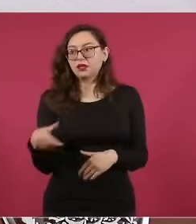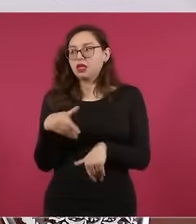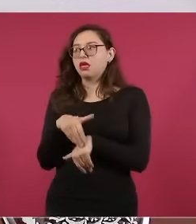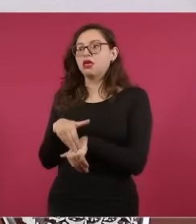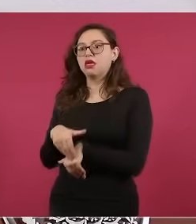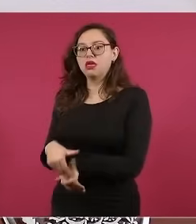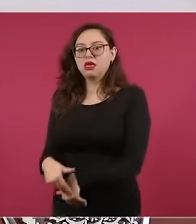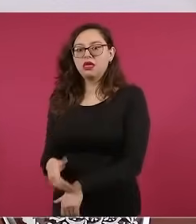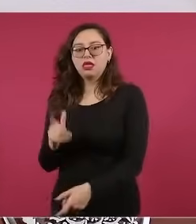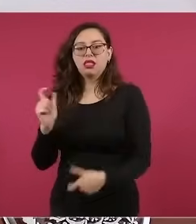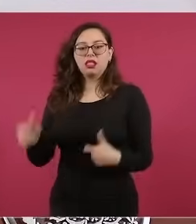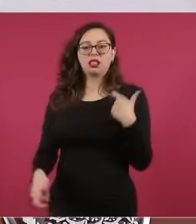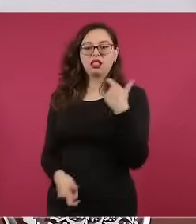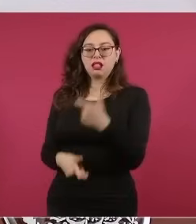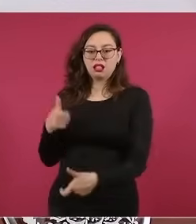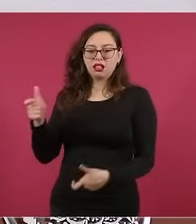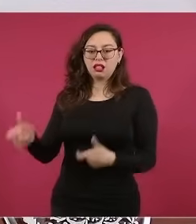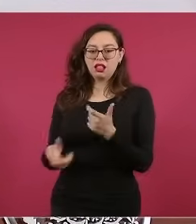Cuando